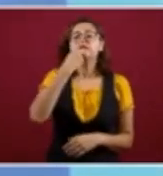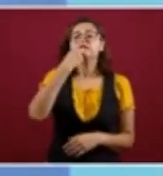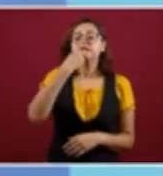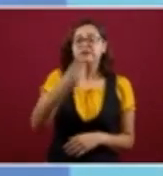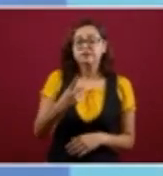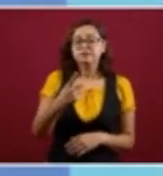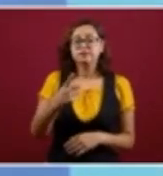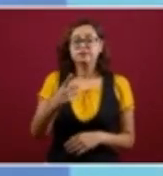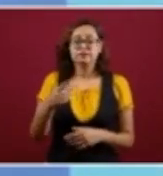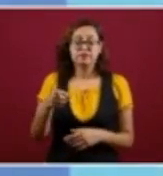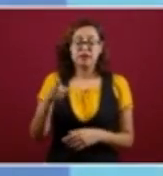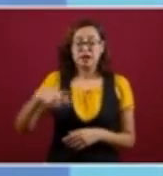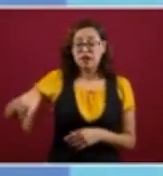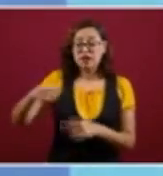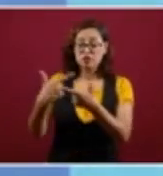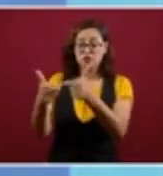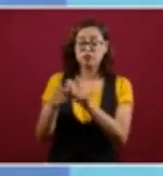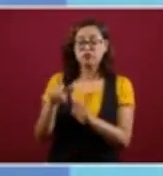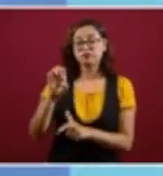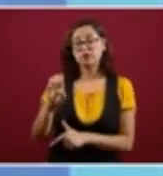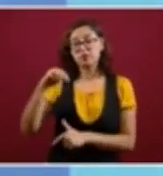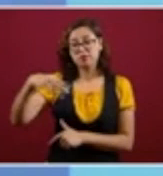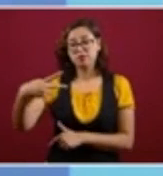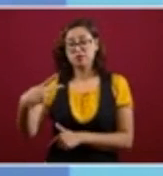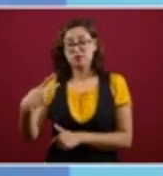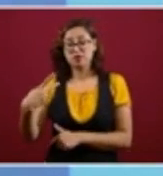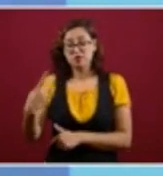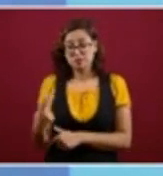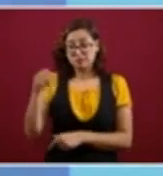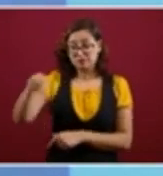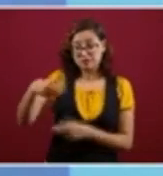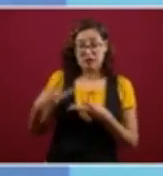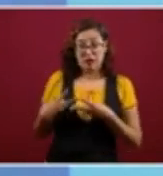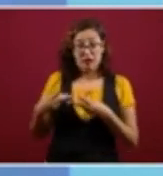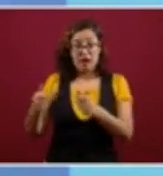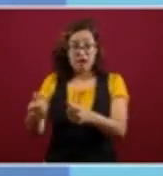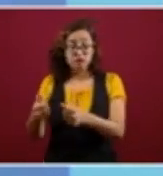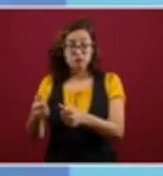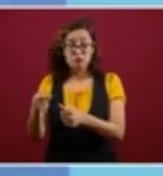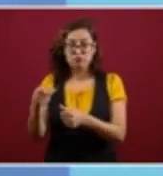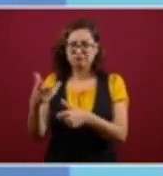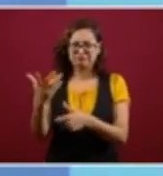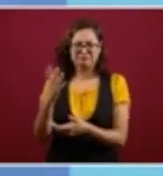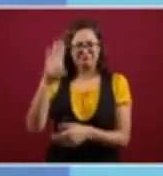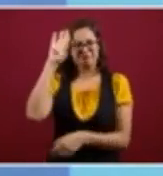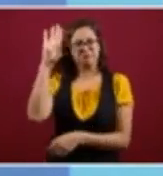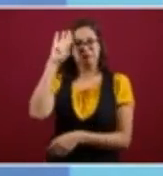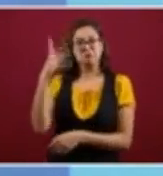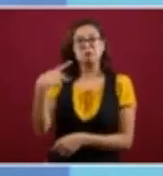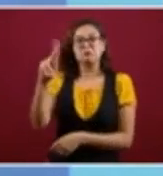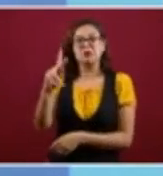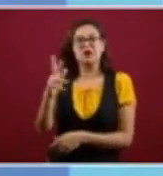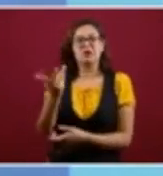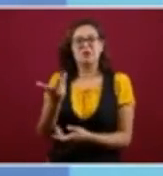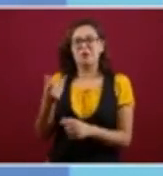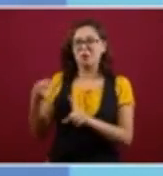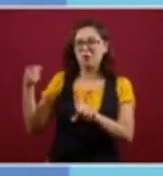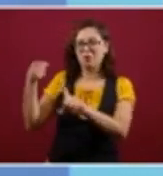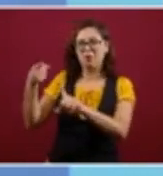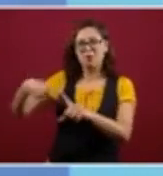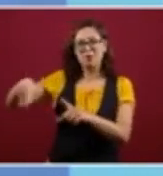estaba considerado como un gasto de seguridad nacional. y solo